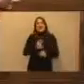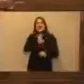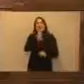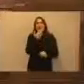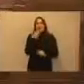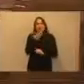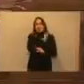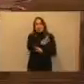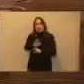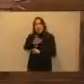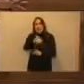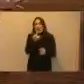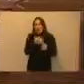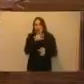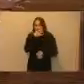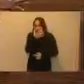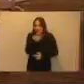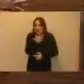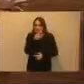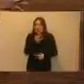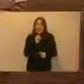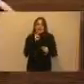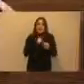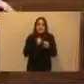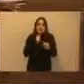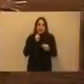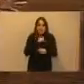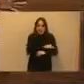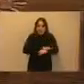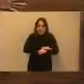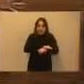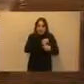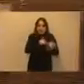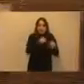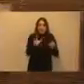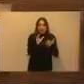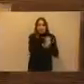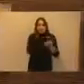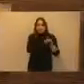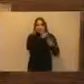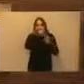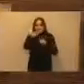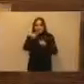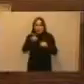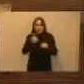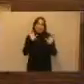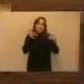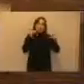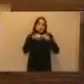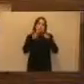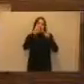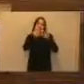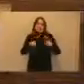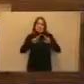yo creo que les deberían de sonrojar, ¿no? No hay exministro que no acabe en los consejos de administración de grandes empresas. El 30% de los ministros del Partido Popular y del